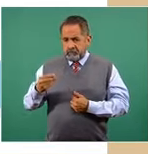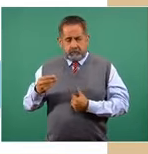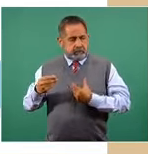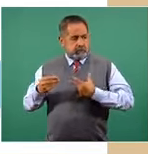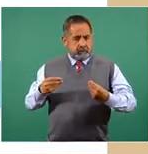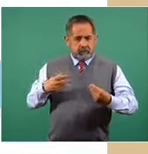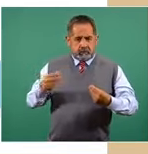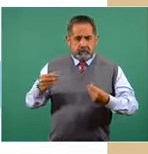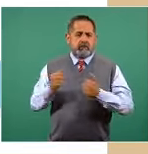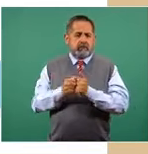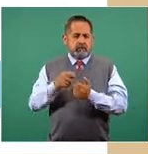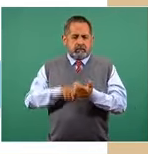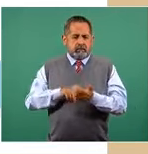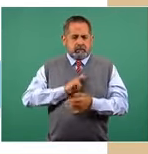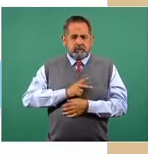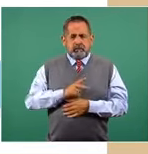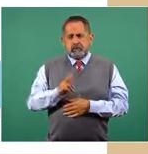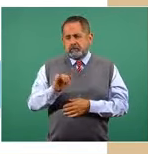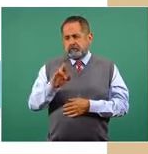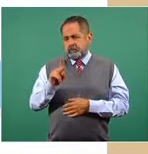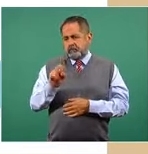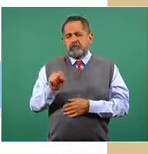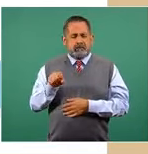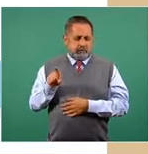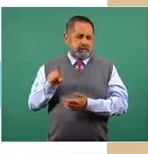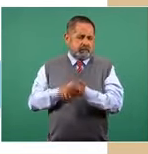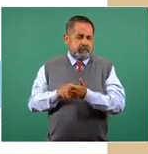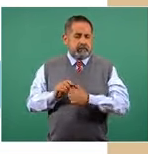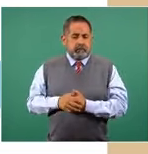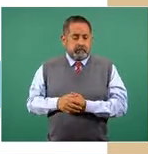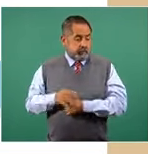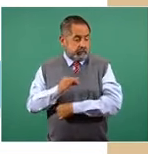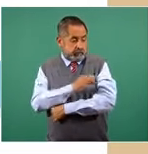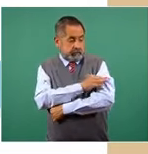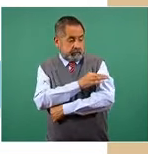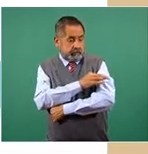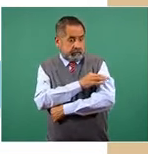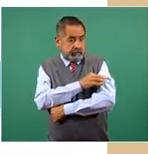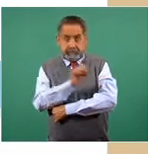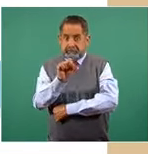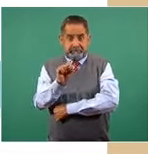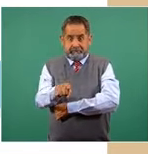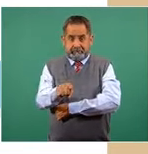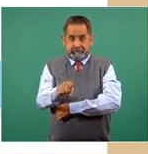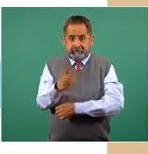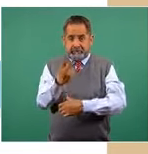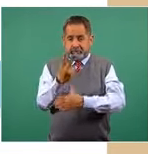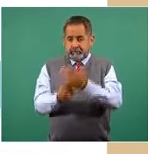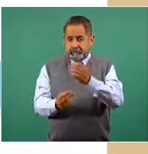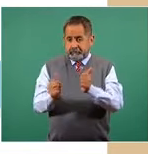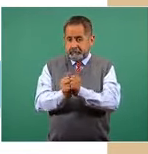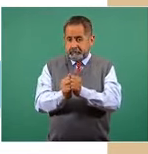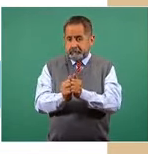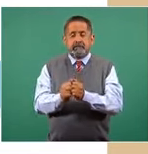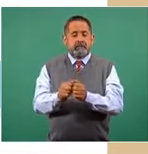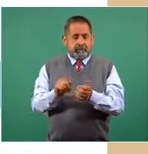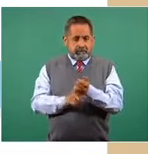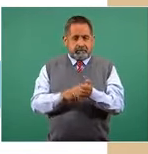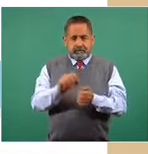causada por otro virus, los virus de la rubeola. La vacuna es la misma, vacuna sarampión-rubeola o